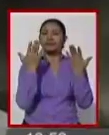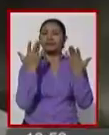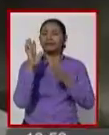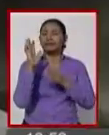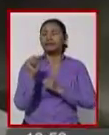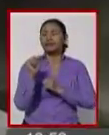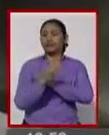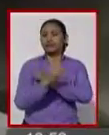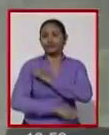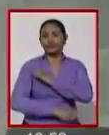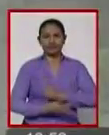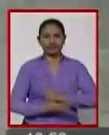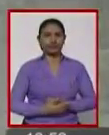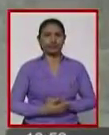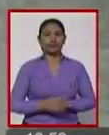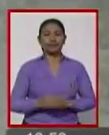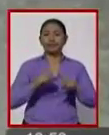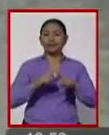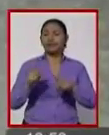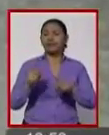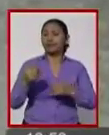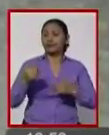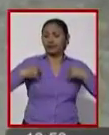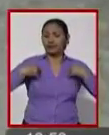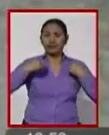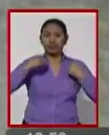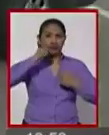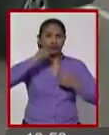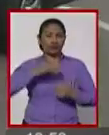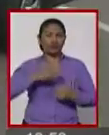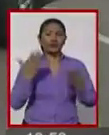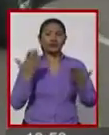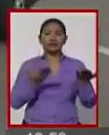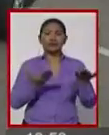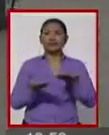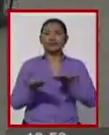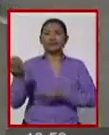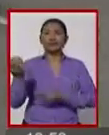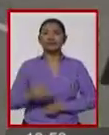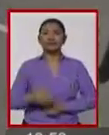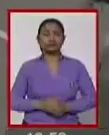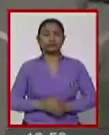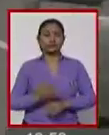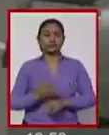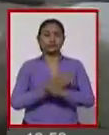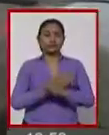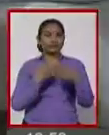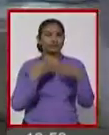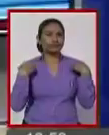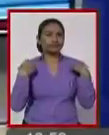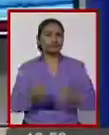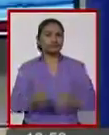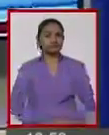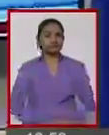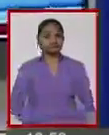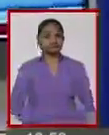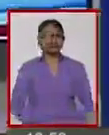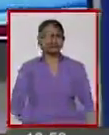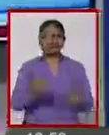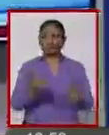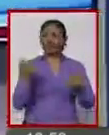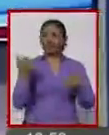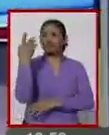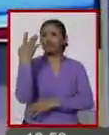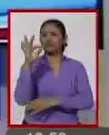su situación jurídica. Con relación a la joven atropellada, ella se encuentra estable en su salud. Y hoy en